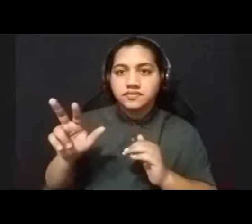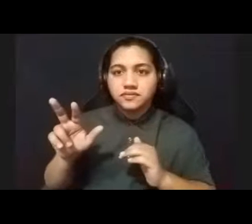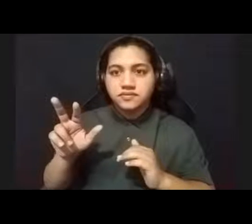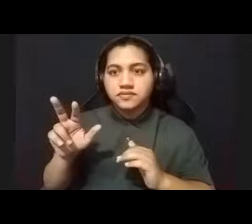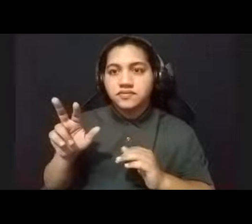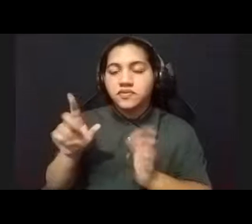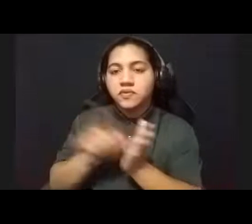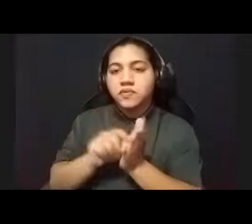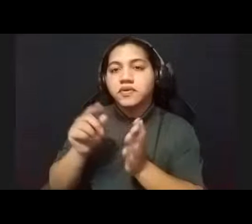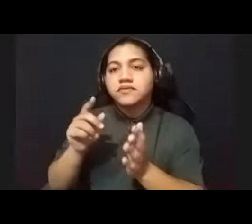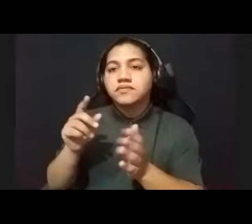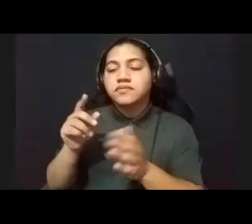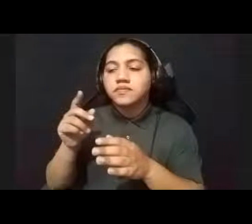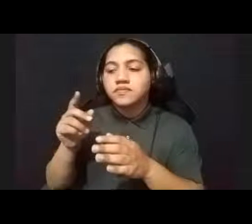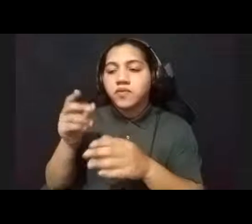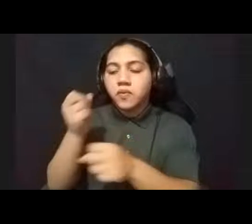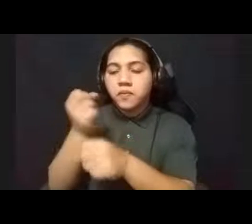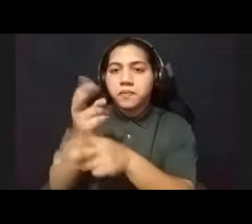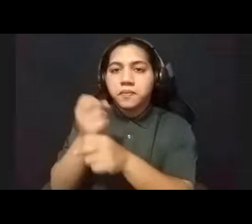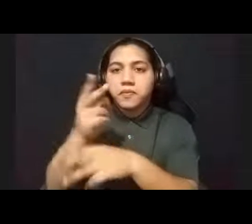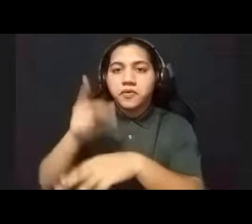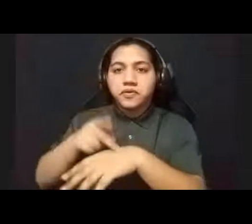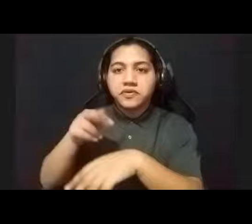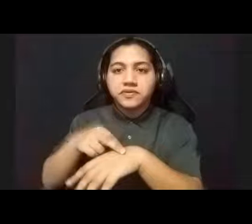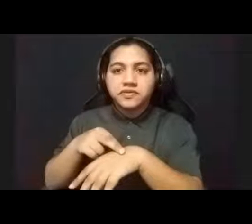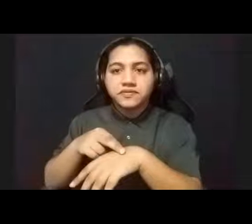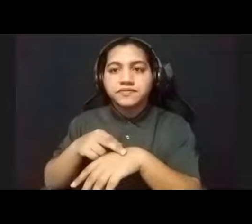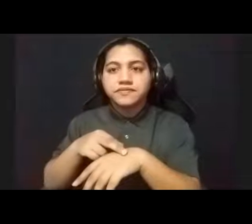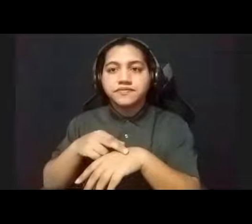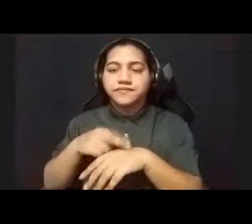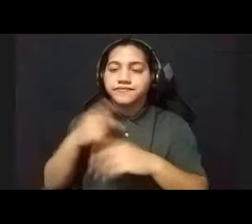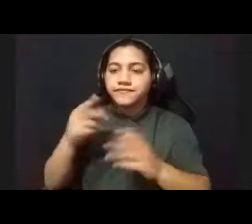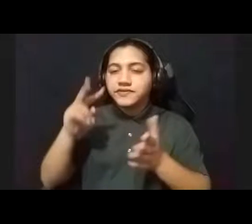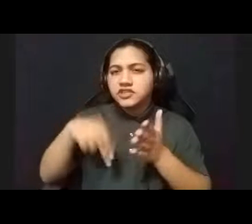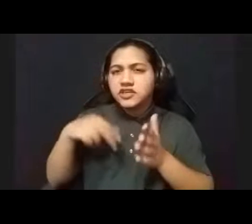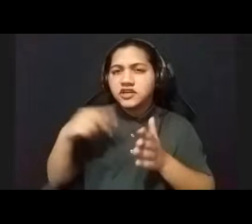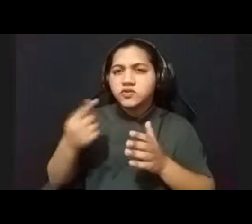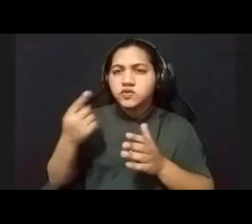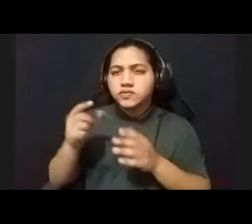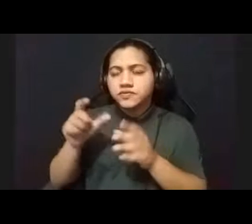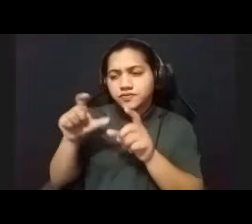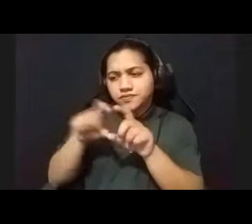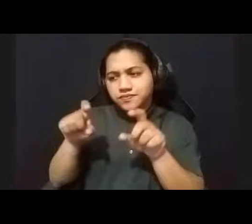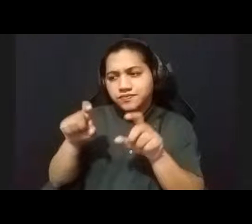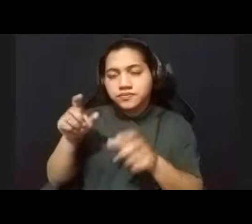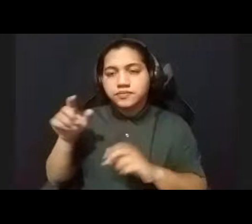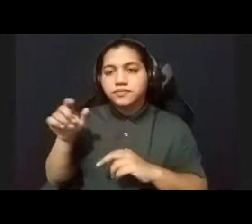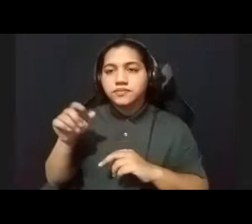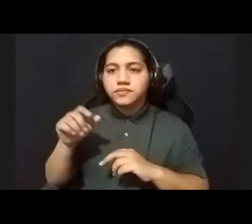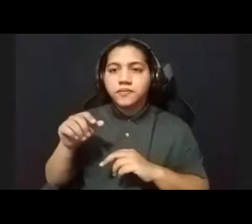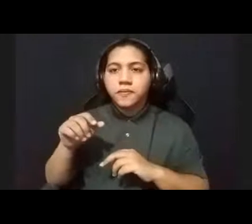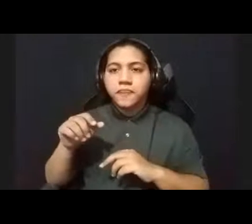Rico una versión que es fascinante. Voy a leer solamente un pedazo de la misma. En